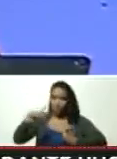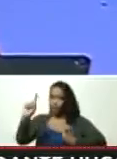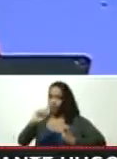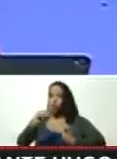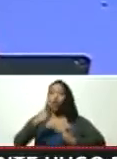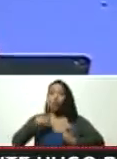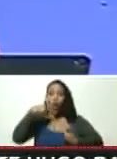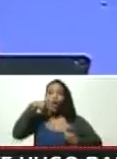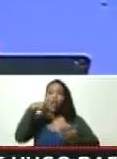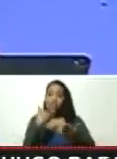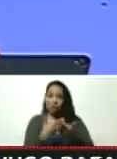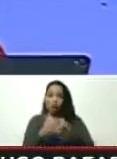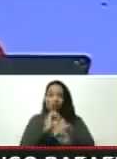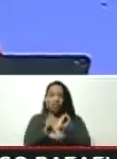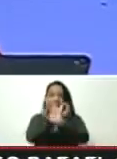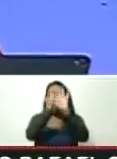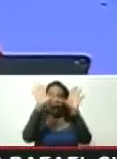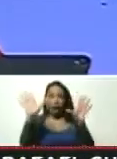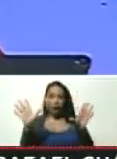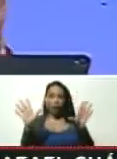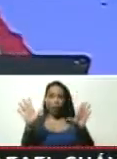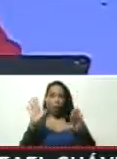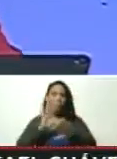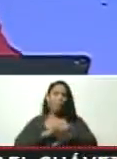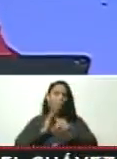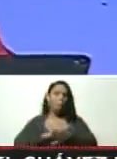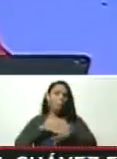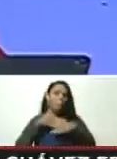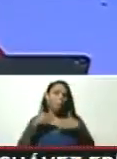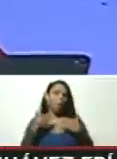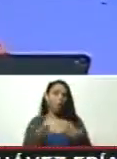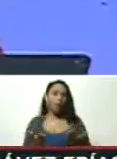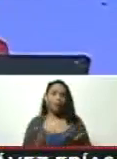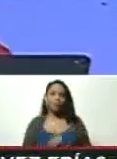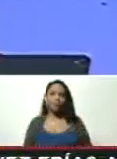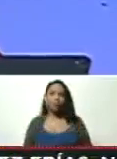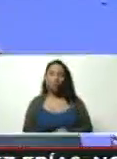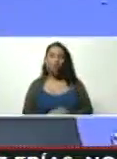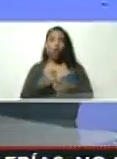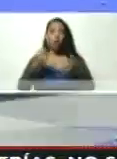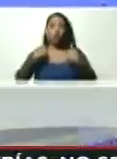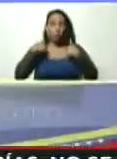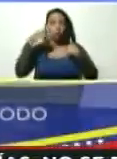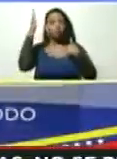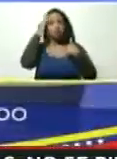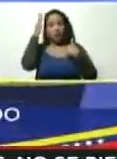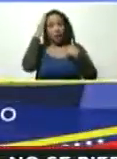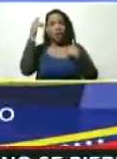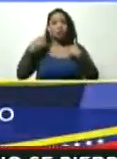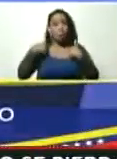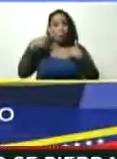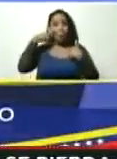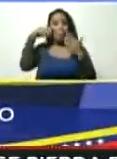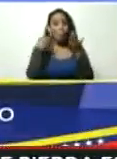digo convencido por lo que sé, por lo que he visto,